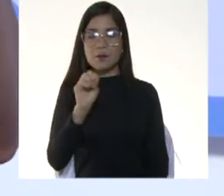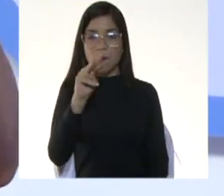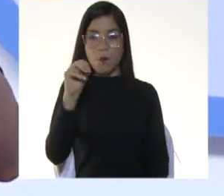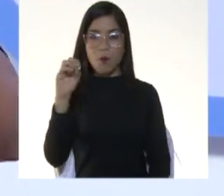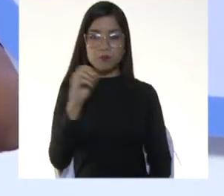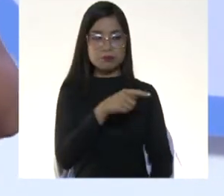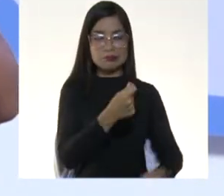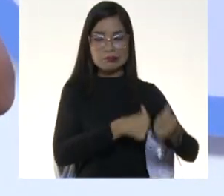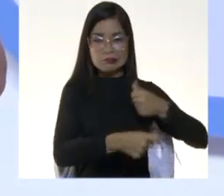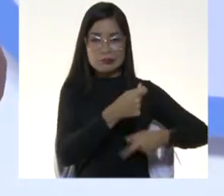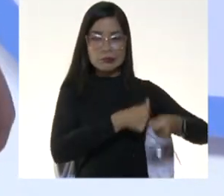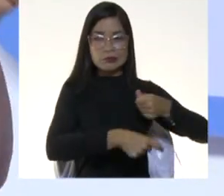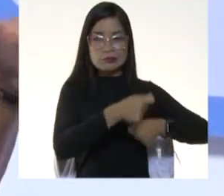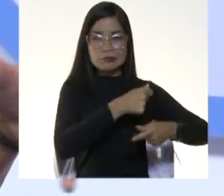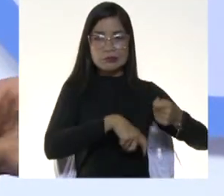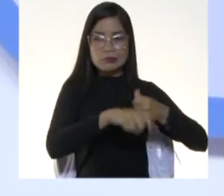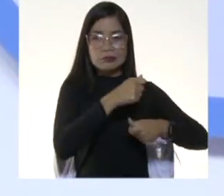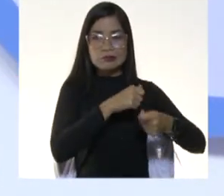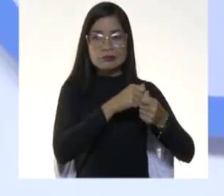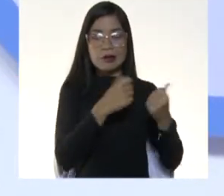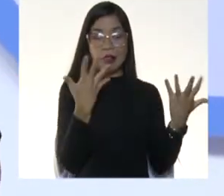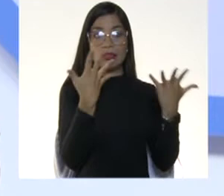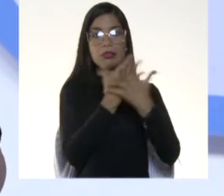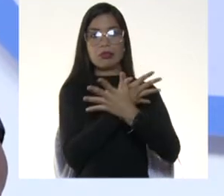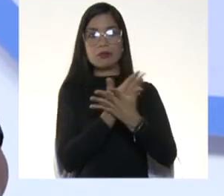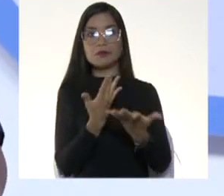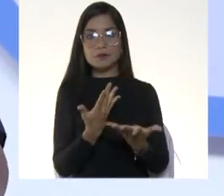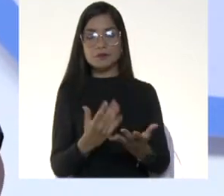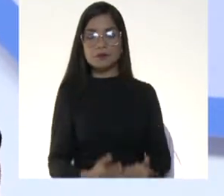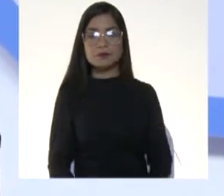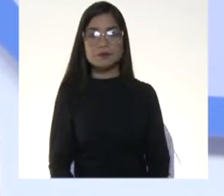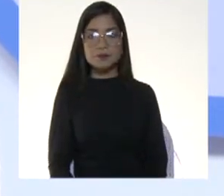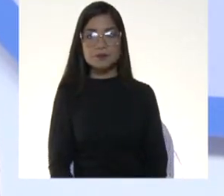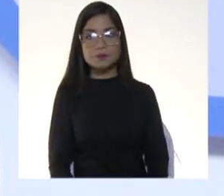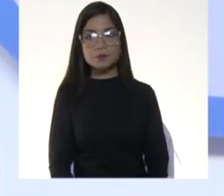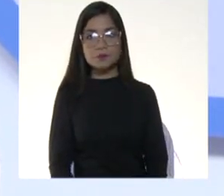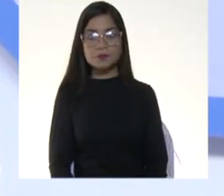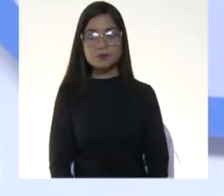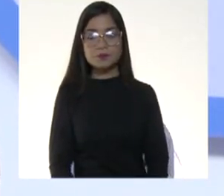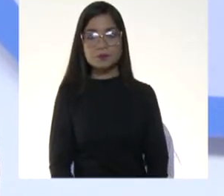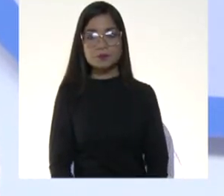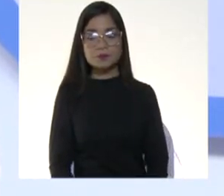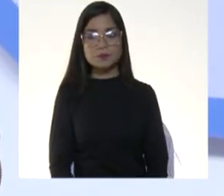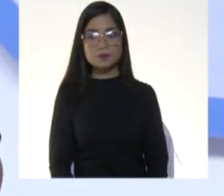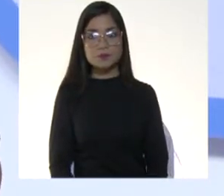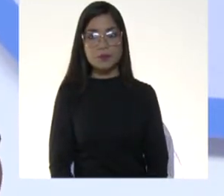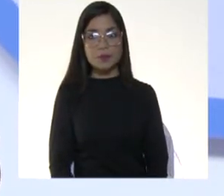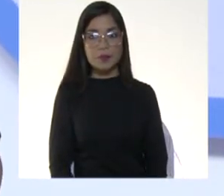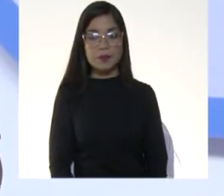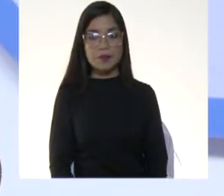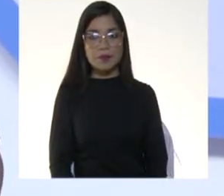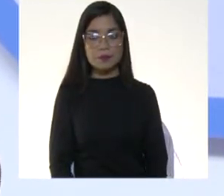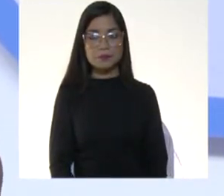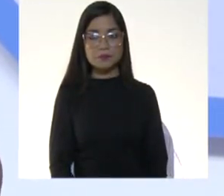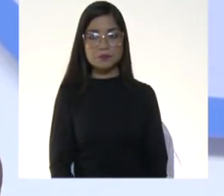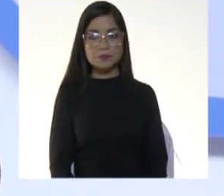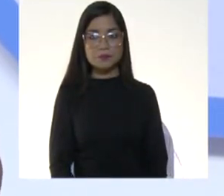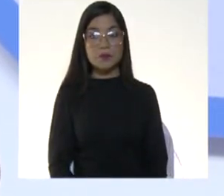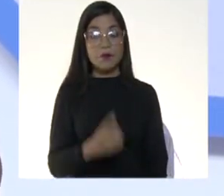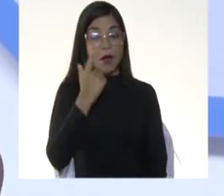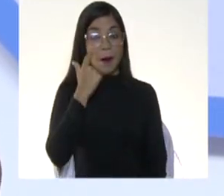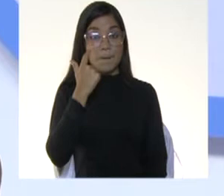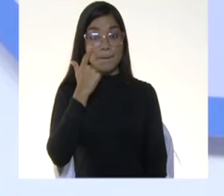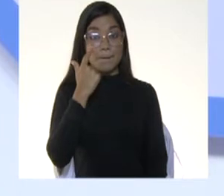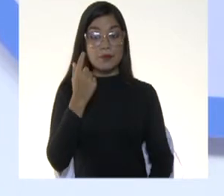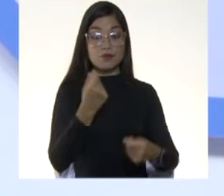de inflación, deflación, que si me descapitalizo, que son palabras que utilizan mucho en el común, pero no estás tomando en cuenta que